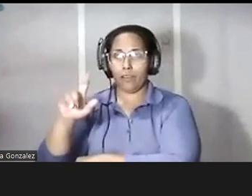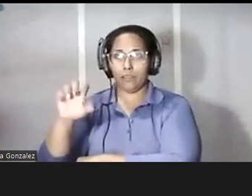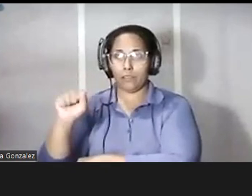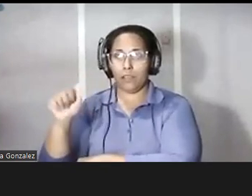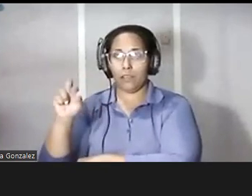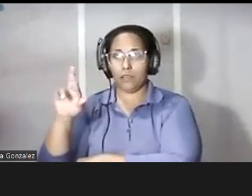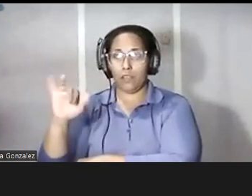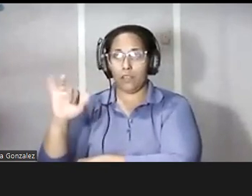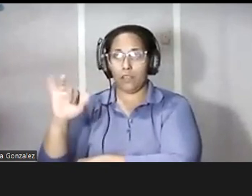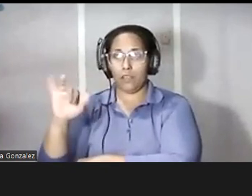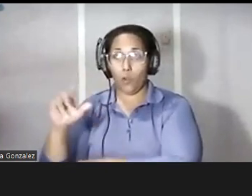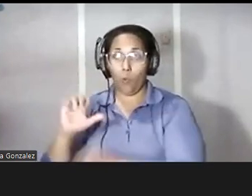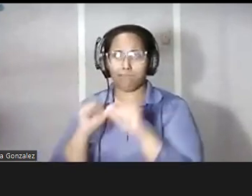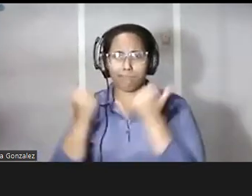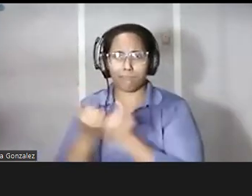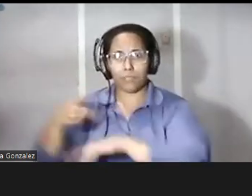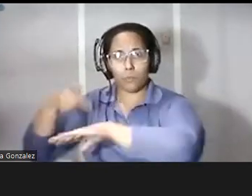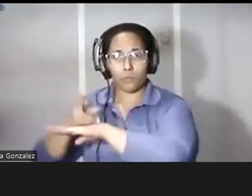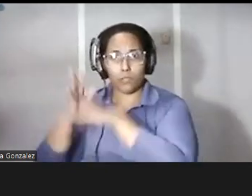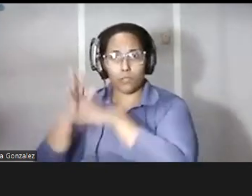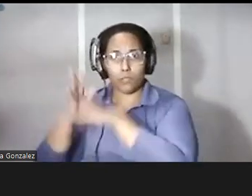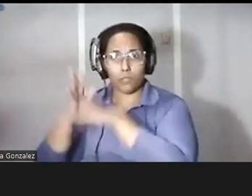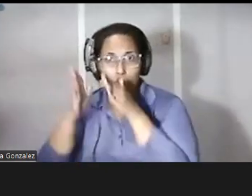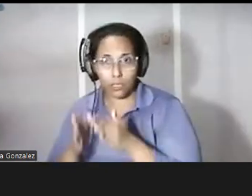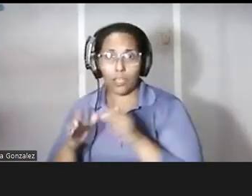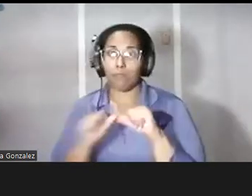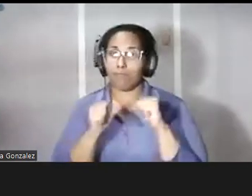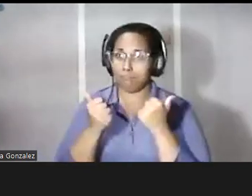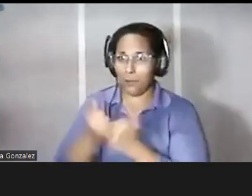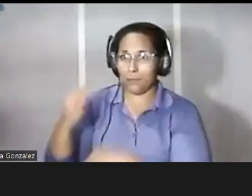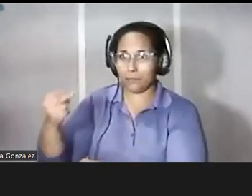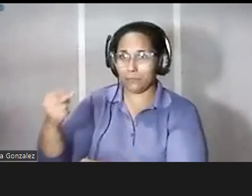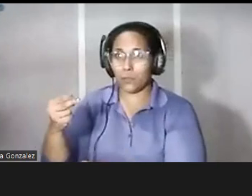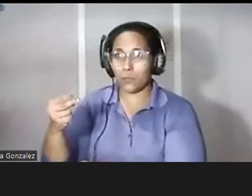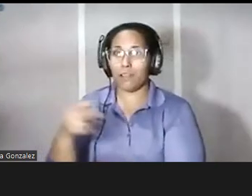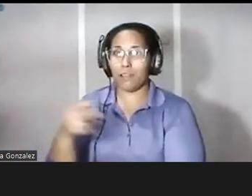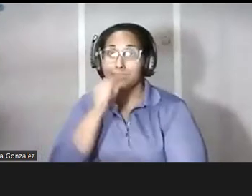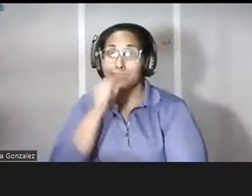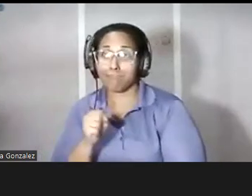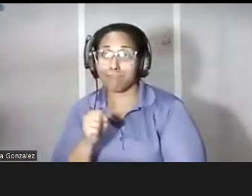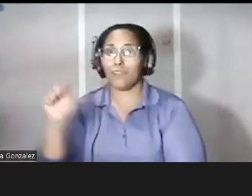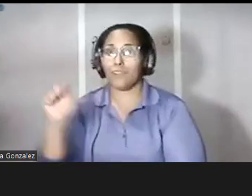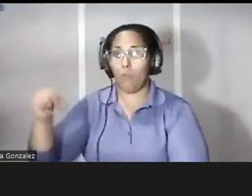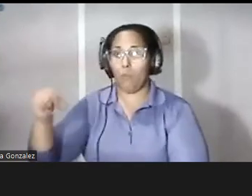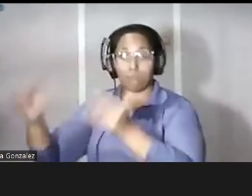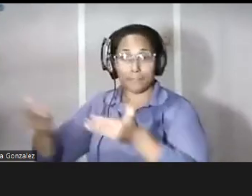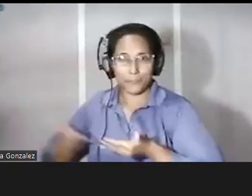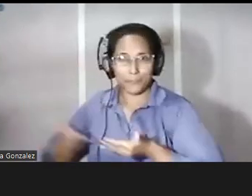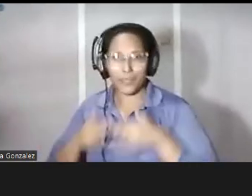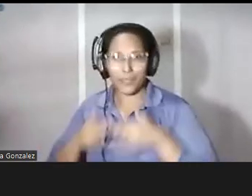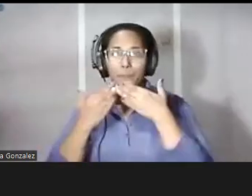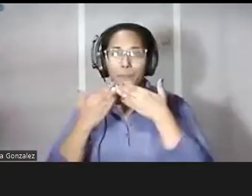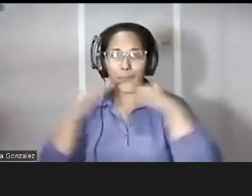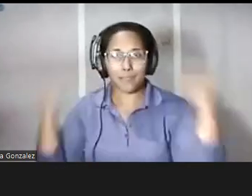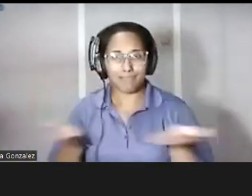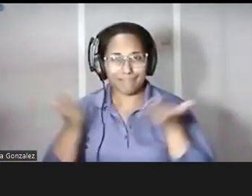Asociación Puertorriqueña de la Asociación de Historia del Viejo San Juan, perdone. Bienvenidos a todos y gracias por estar aquí